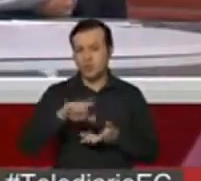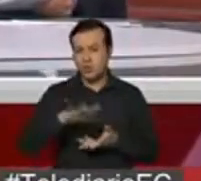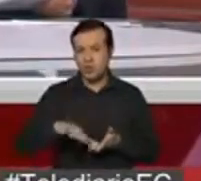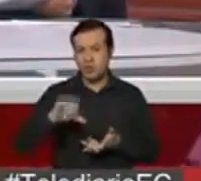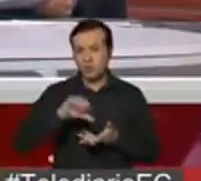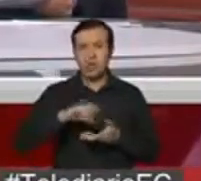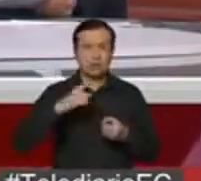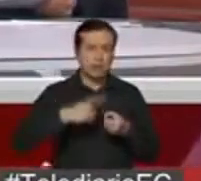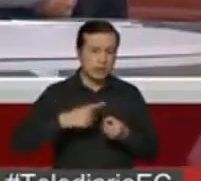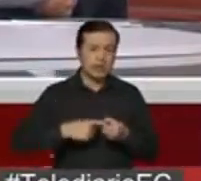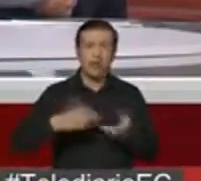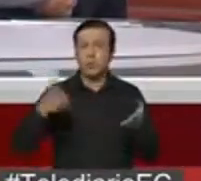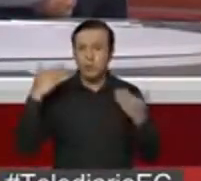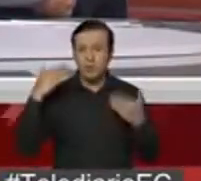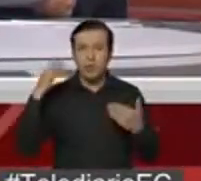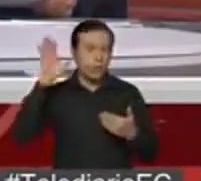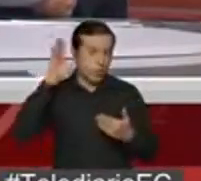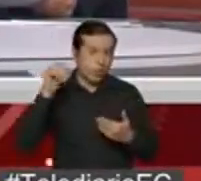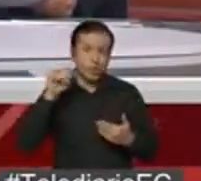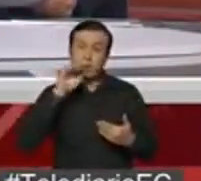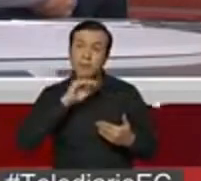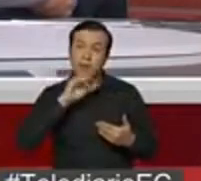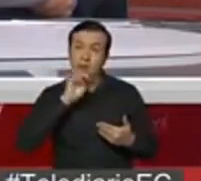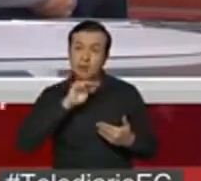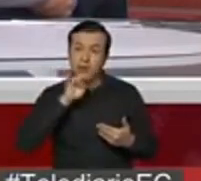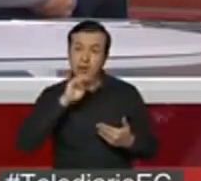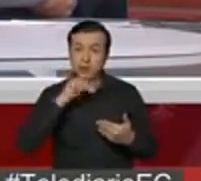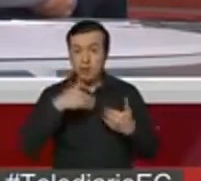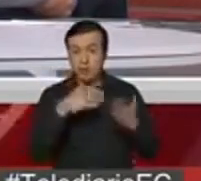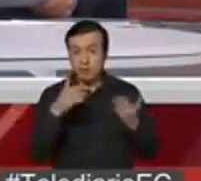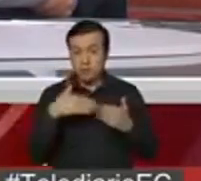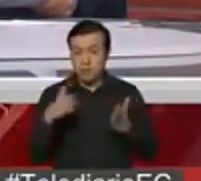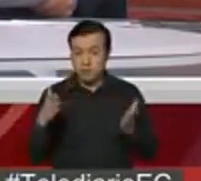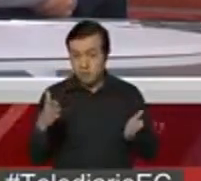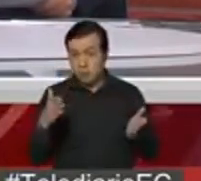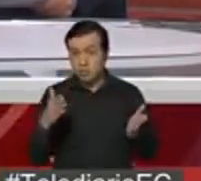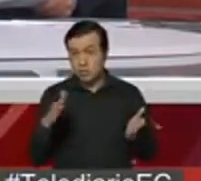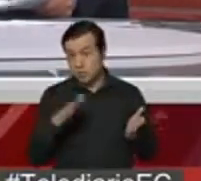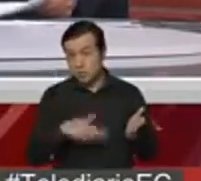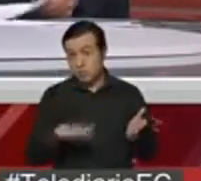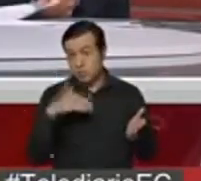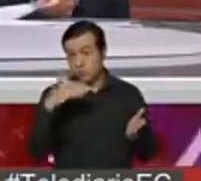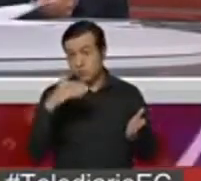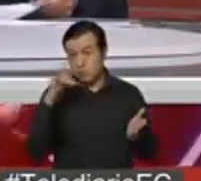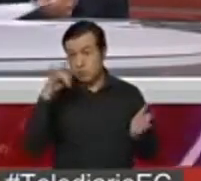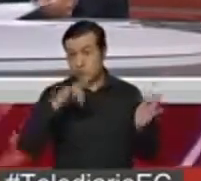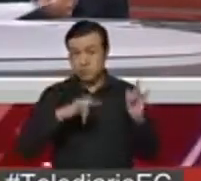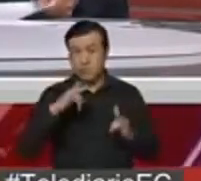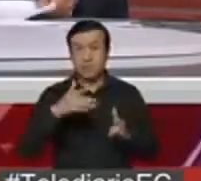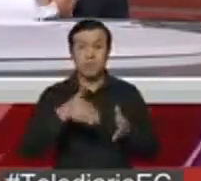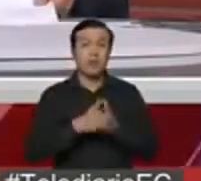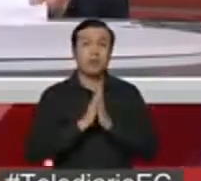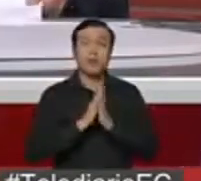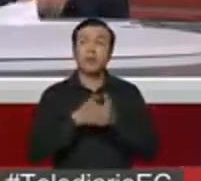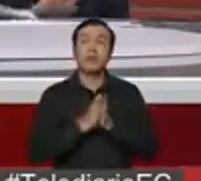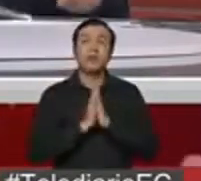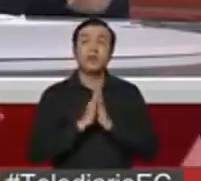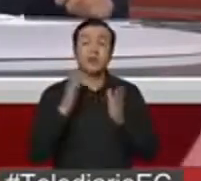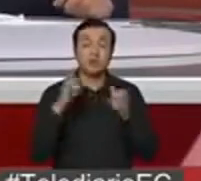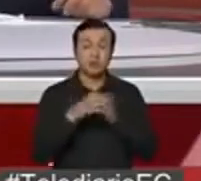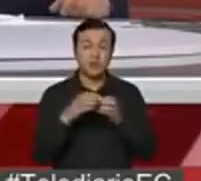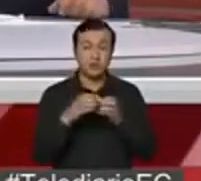sean Quito, que no sea Guayaquil, Cuenca o Manta, se puedan abrir rutas en estos siguientes días? ¿Hay un pedido por parte de la